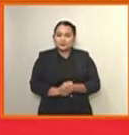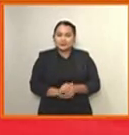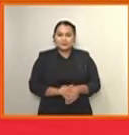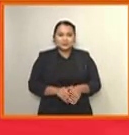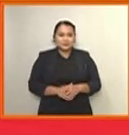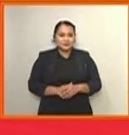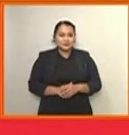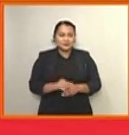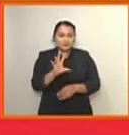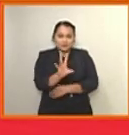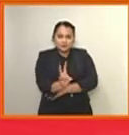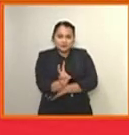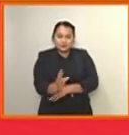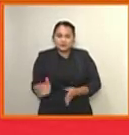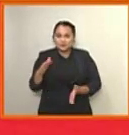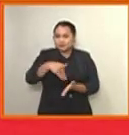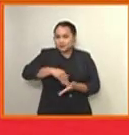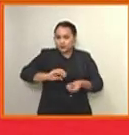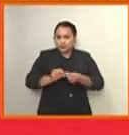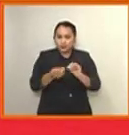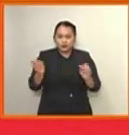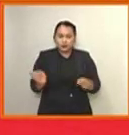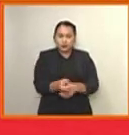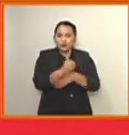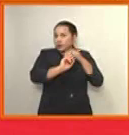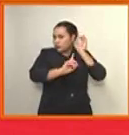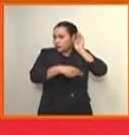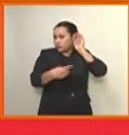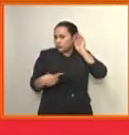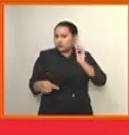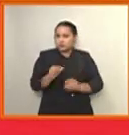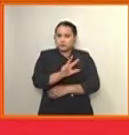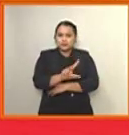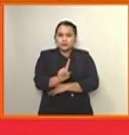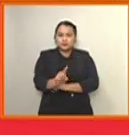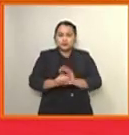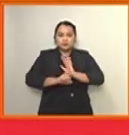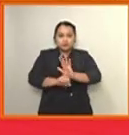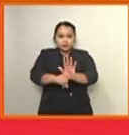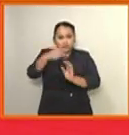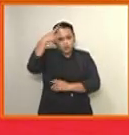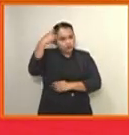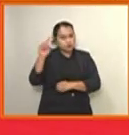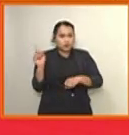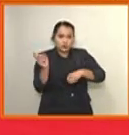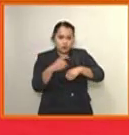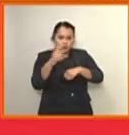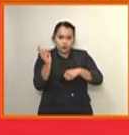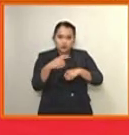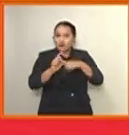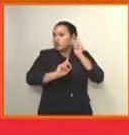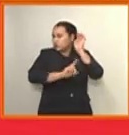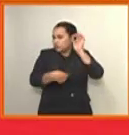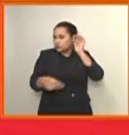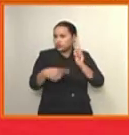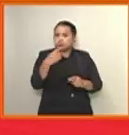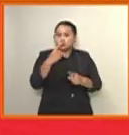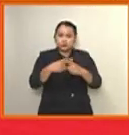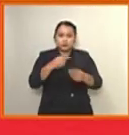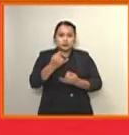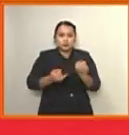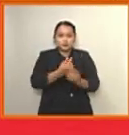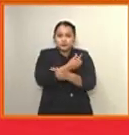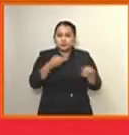Y este es el 7. Con mucho gusto reitero el número ganador para la diaria es el 31 con su símbolo de sueño alacrán. Para MultiX jugada gratis y para más